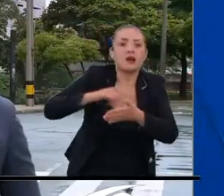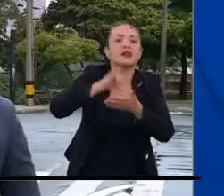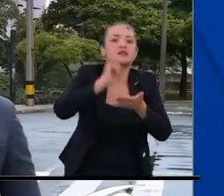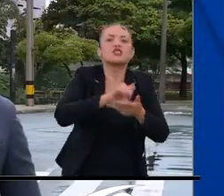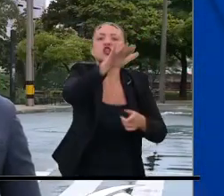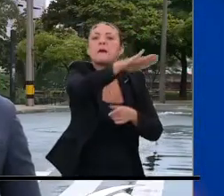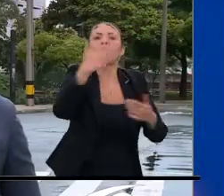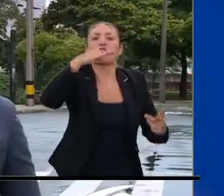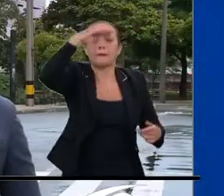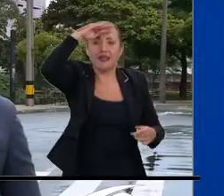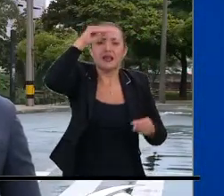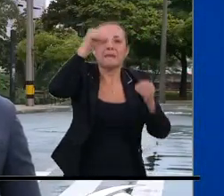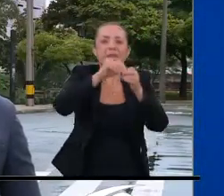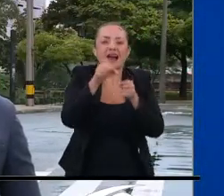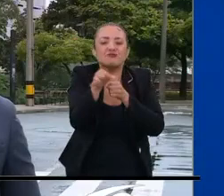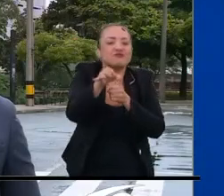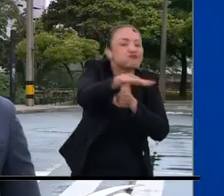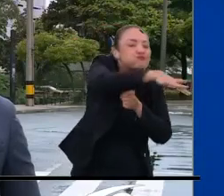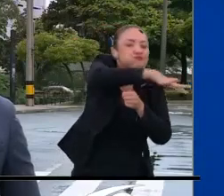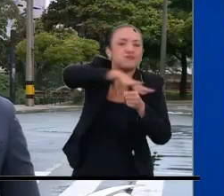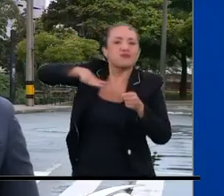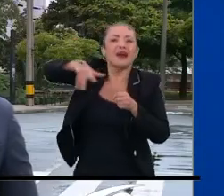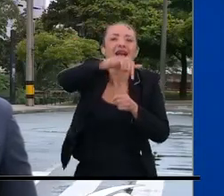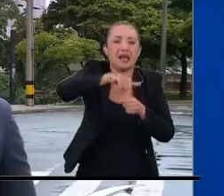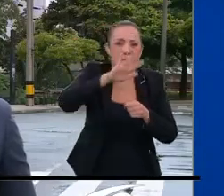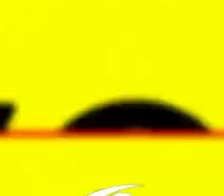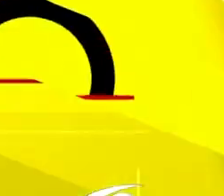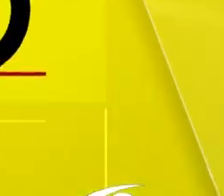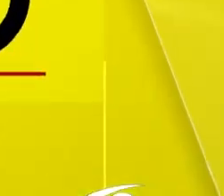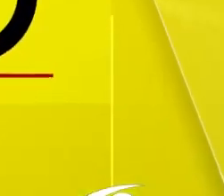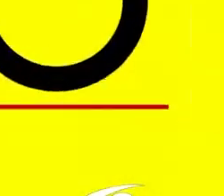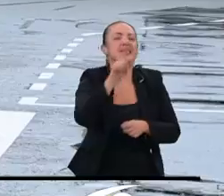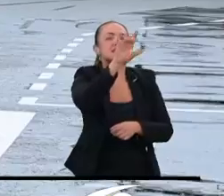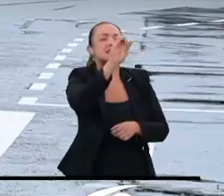Valle de Aburrá. Sebastián Palacio, ¿cuál es el balance?